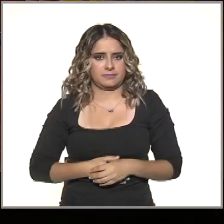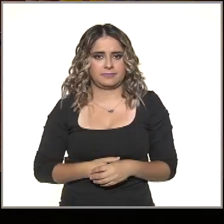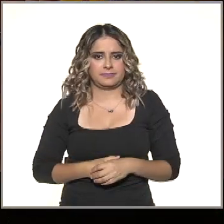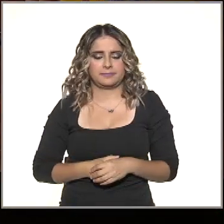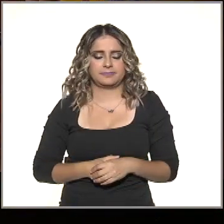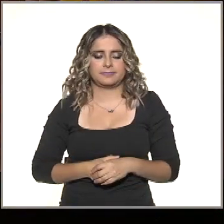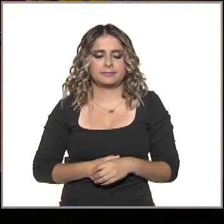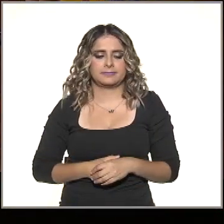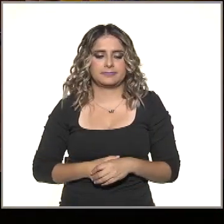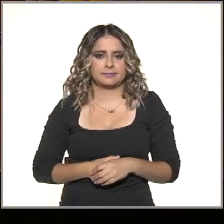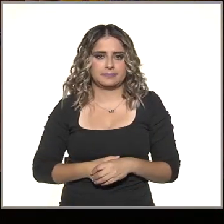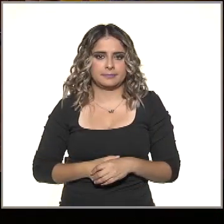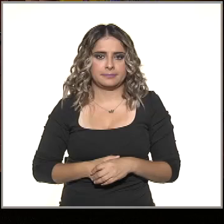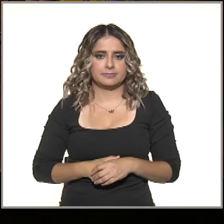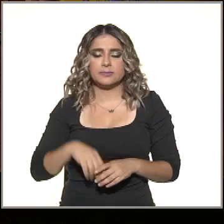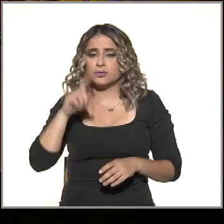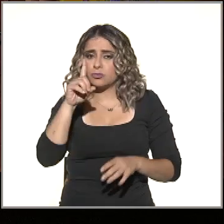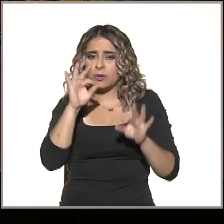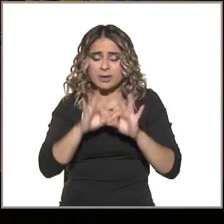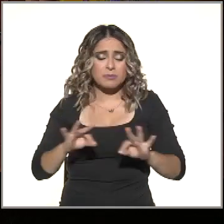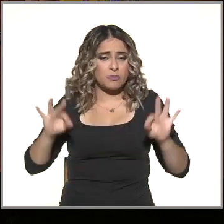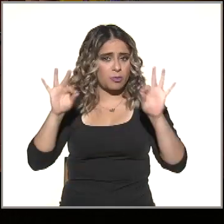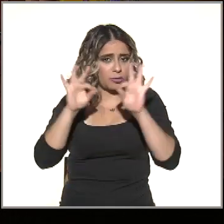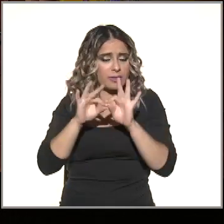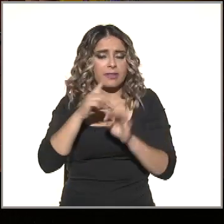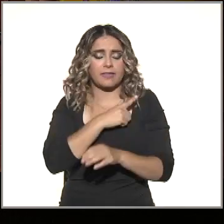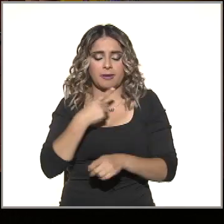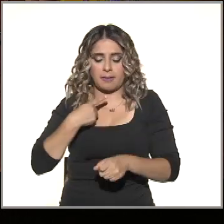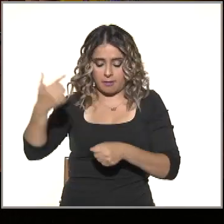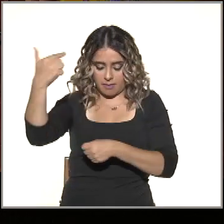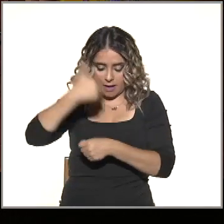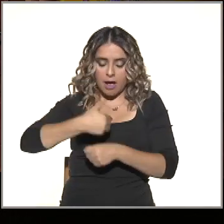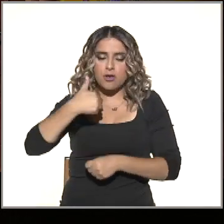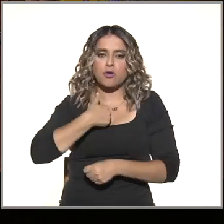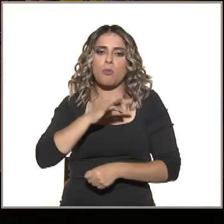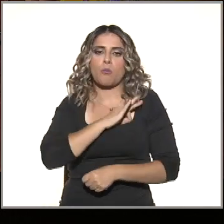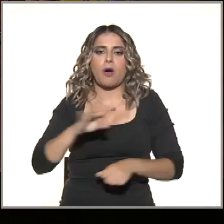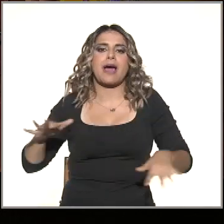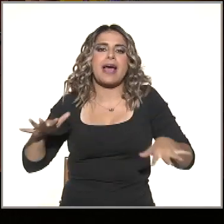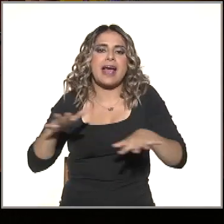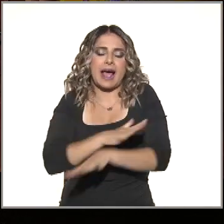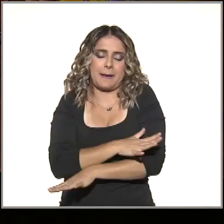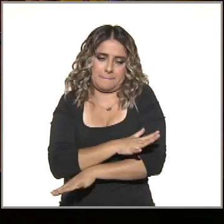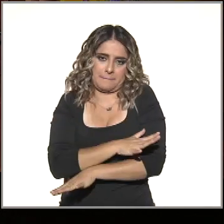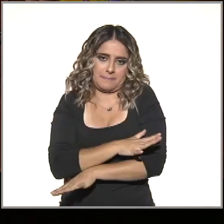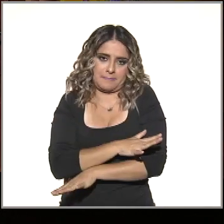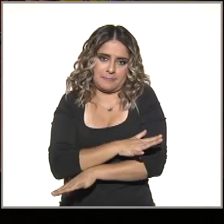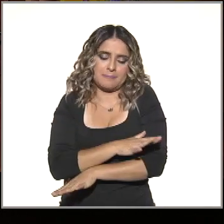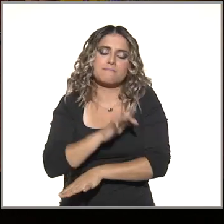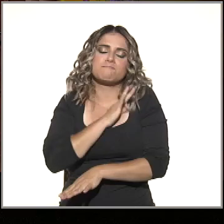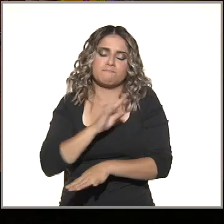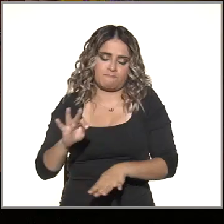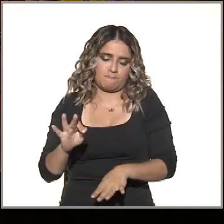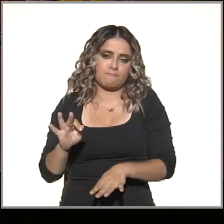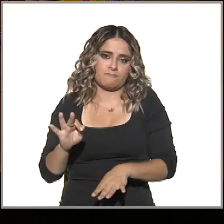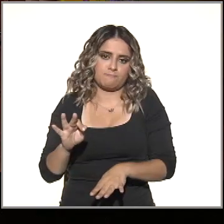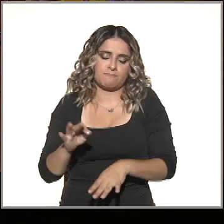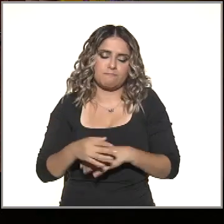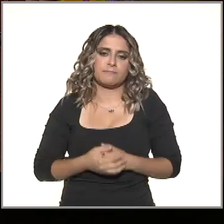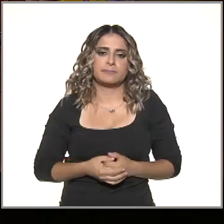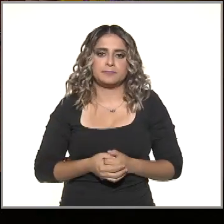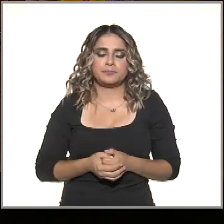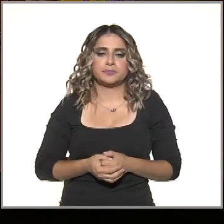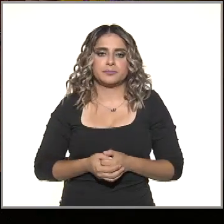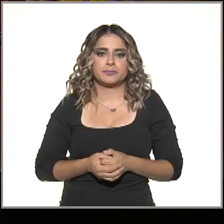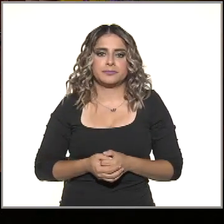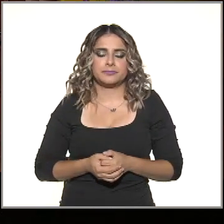Una de las cuestiones importantes es darnos cuenta que sí podemos cambiar, que sí podemos modificarnos.